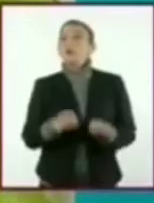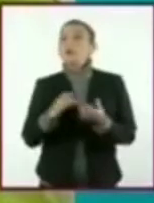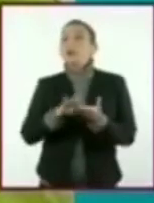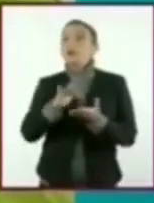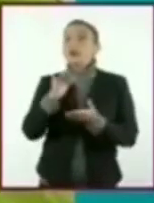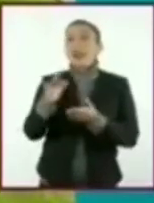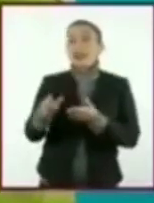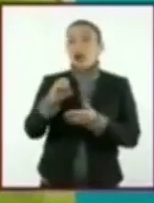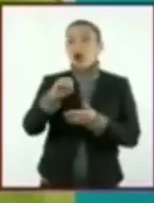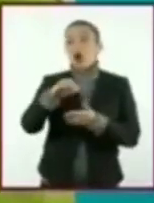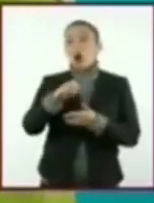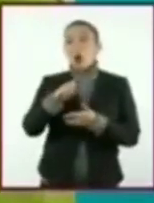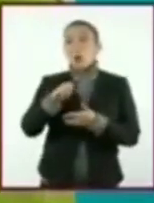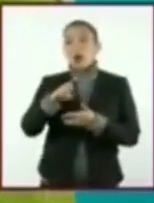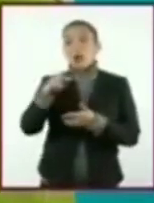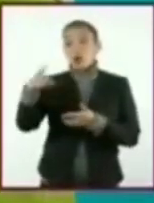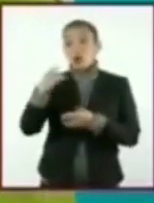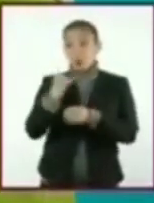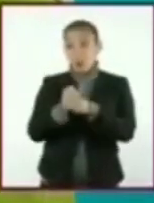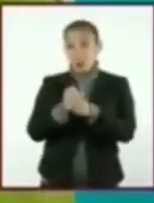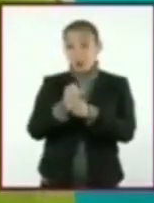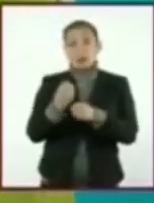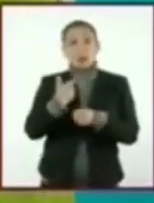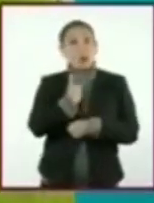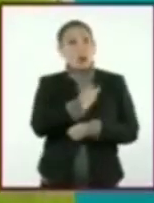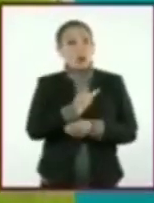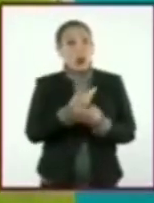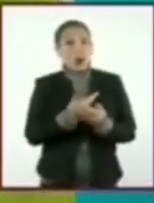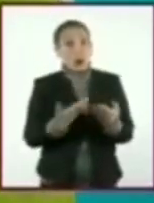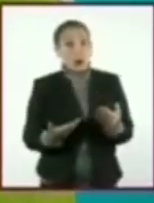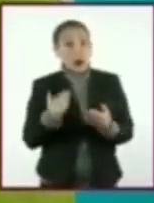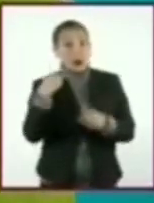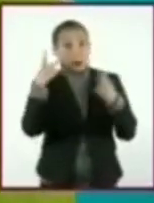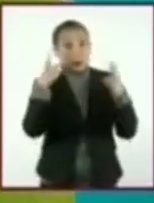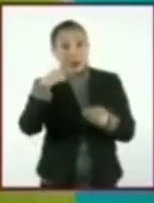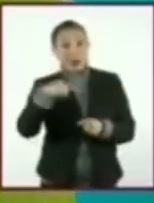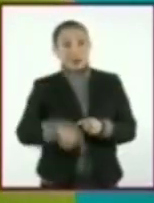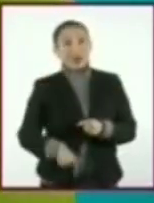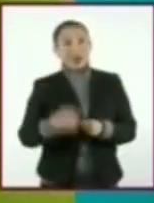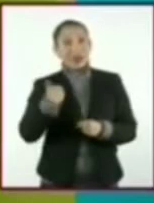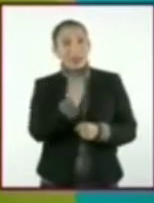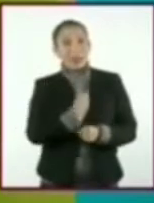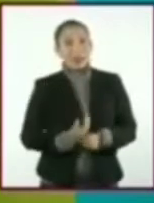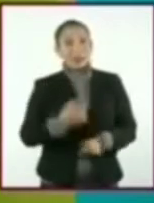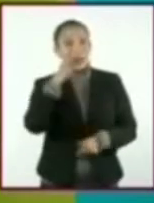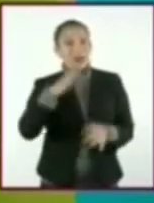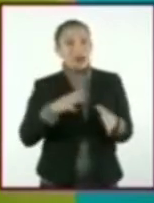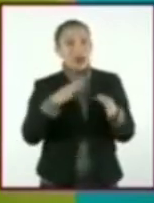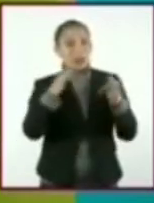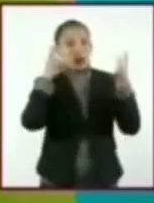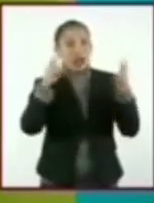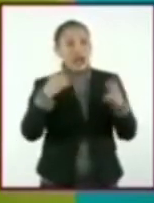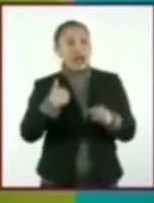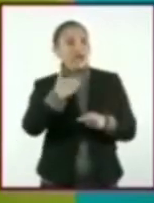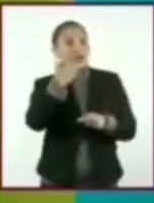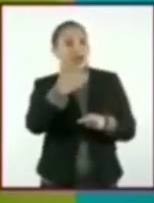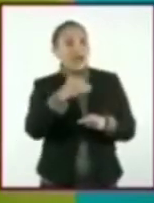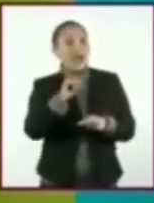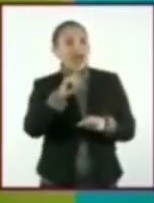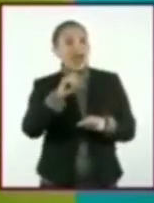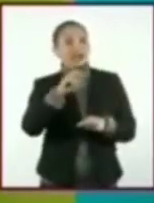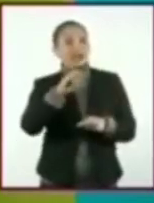Agradecemos muchísimo, Omar, por su reportaje. Me da muchísimo gusto recibir en el estudio a la presidenta de la Fundación por el Bien,